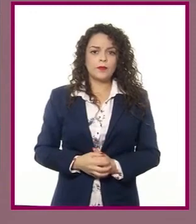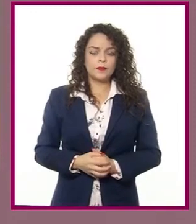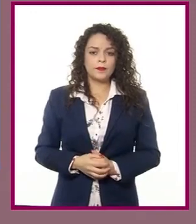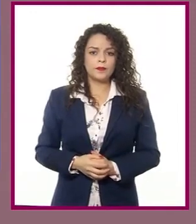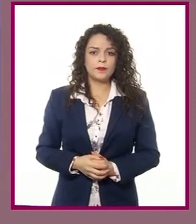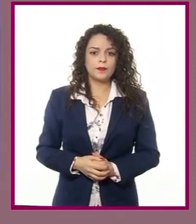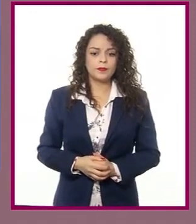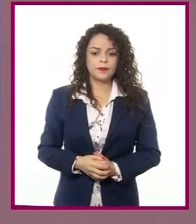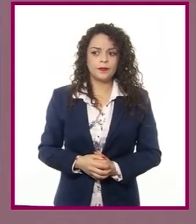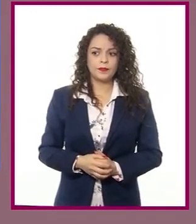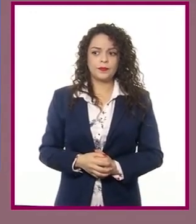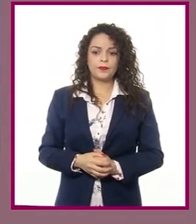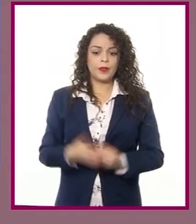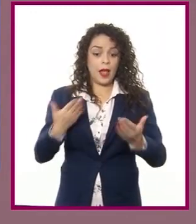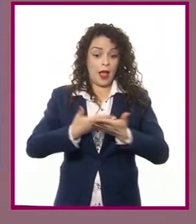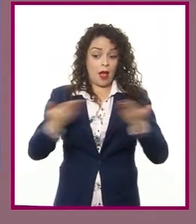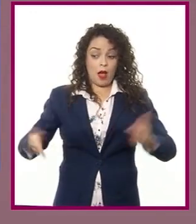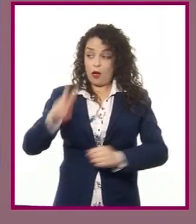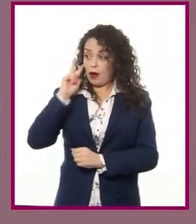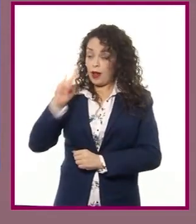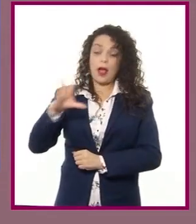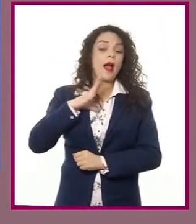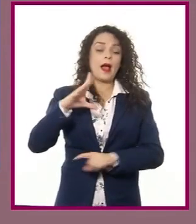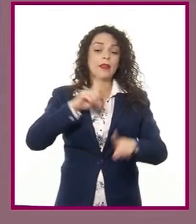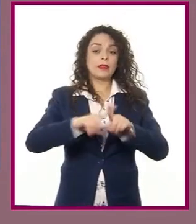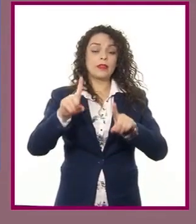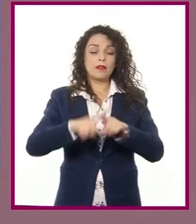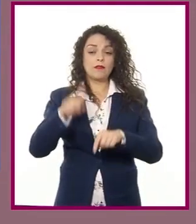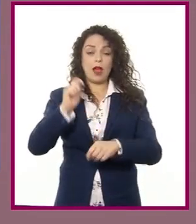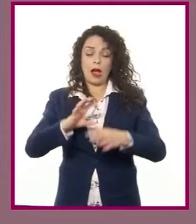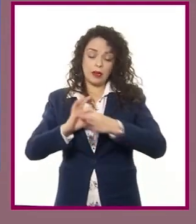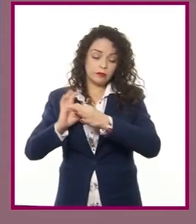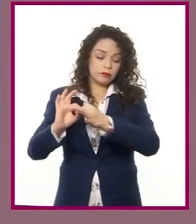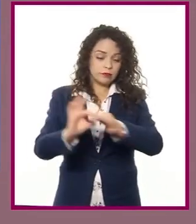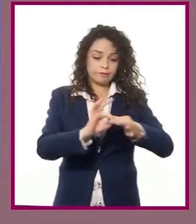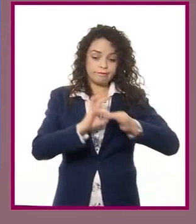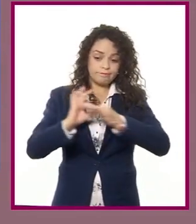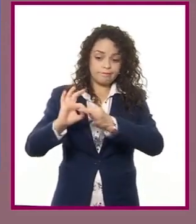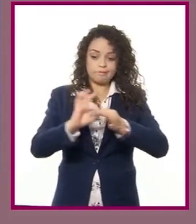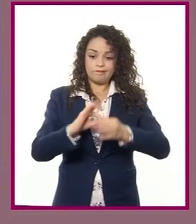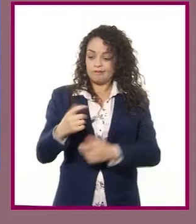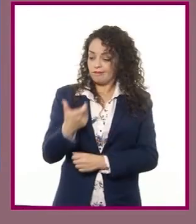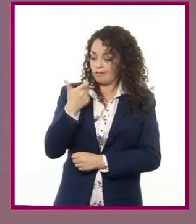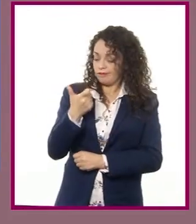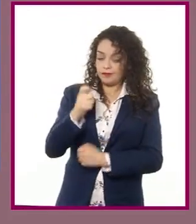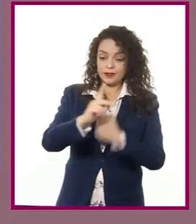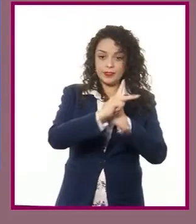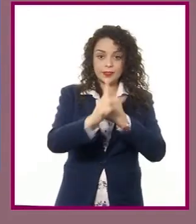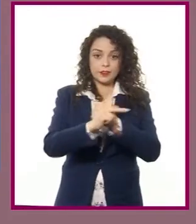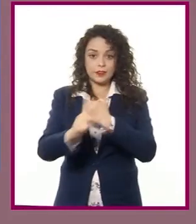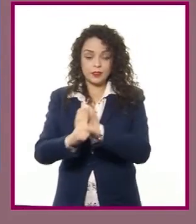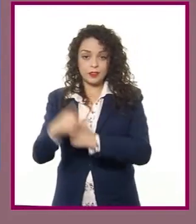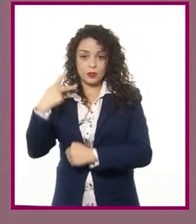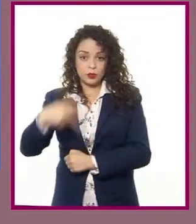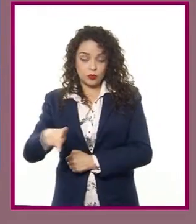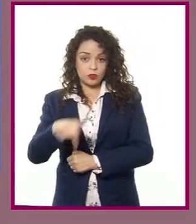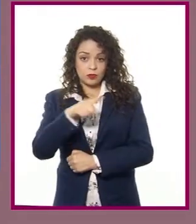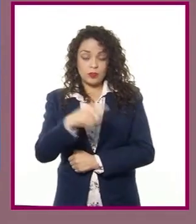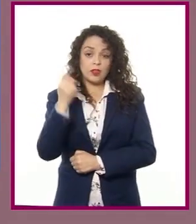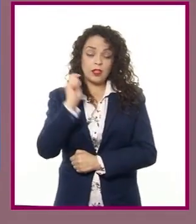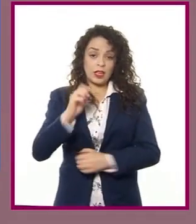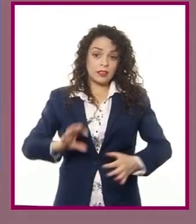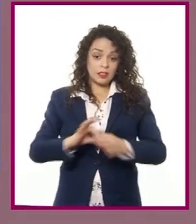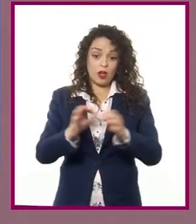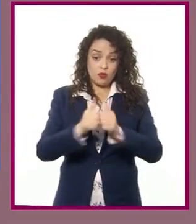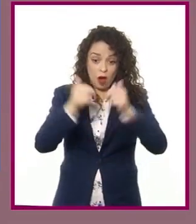Petróleo. Ahora bien, existen relaciones de interdependencia económica en donde los países que basan su economía en la industria y